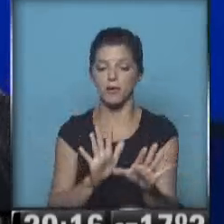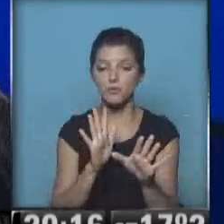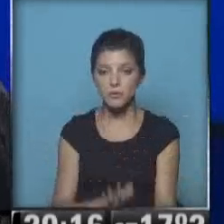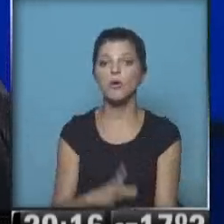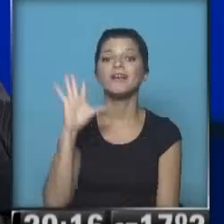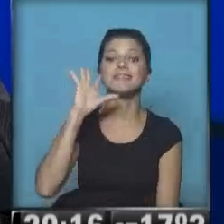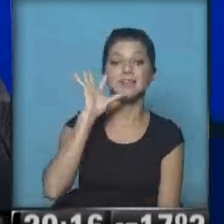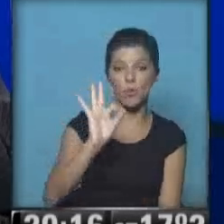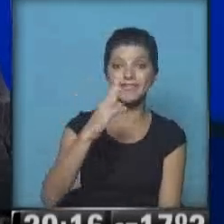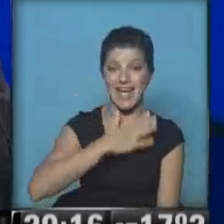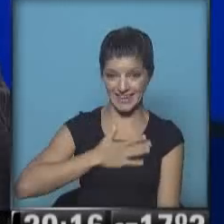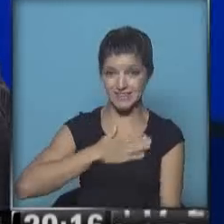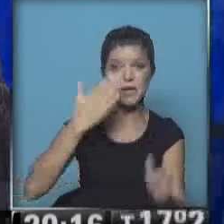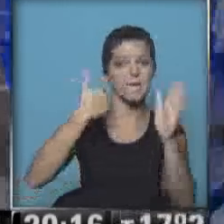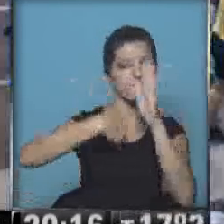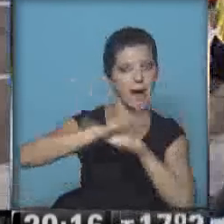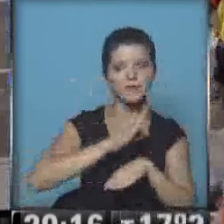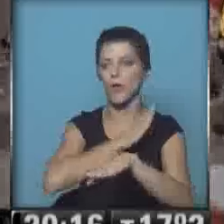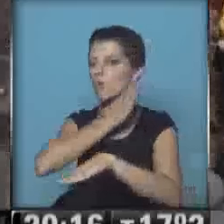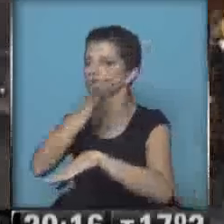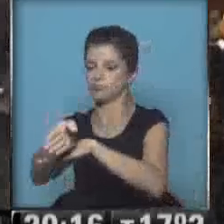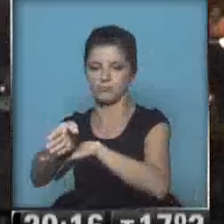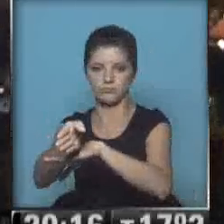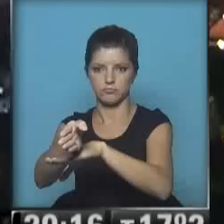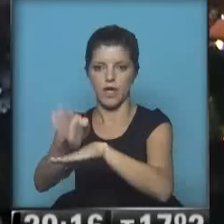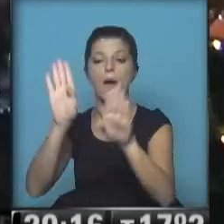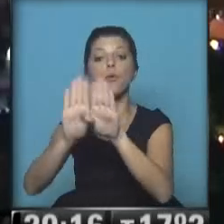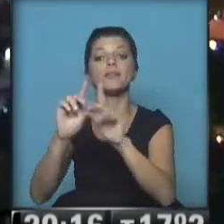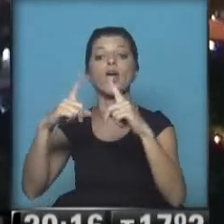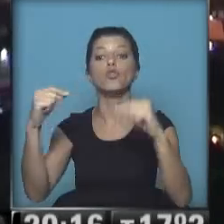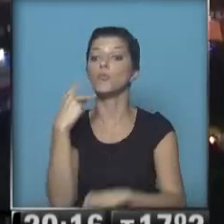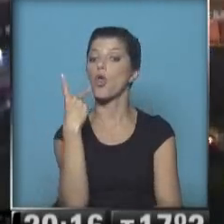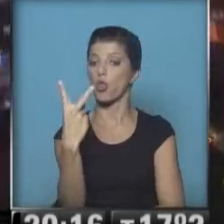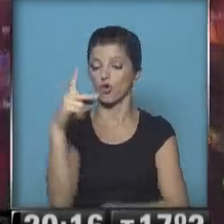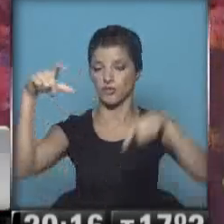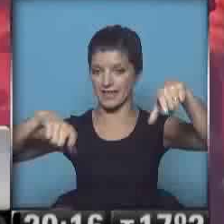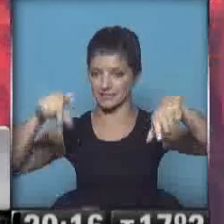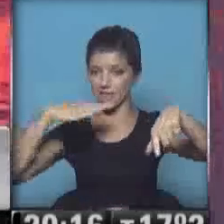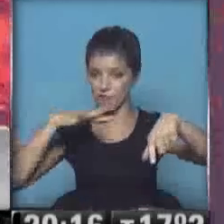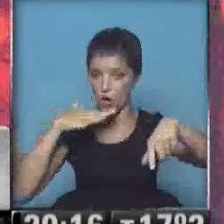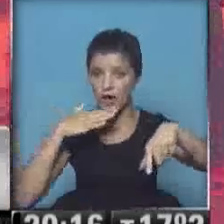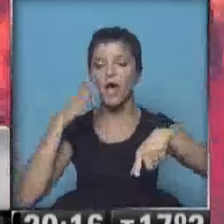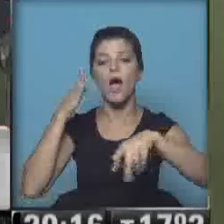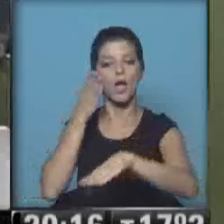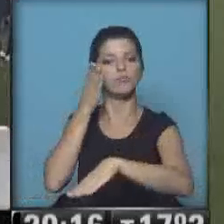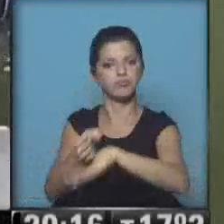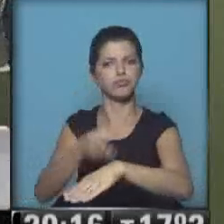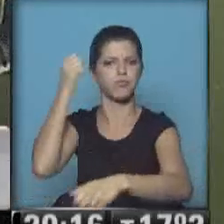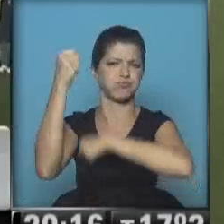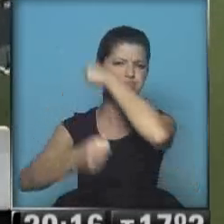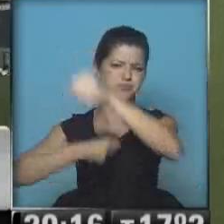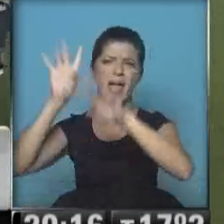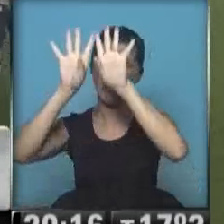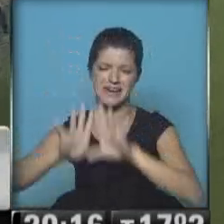de 50 hinchas a la puerta 2 del estadio de Boca y empezaron a romper la